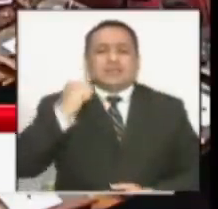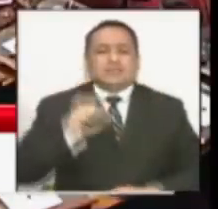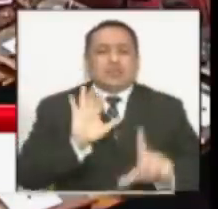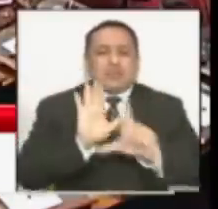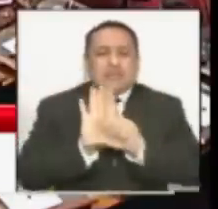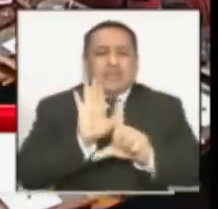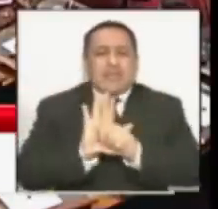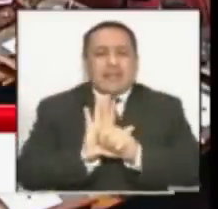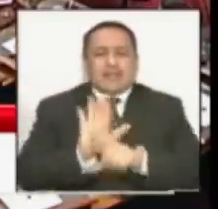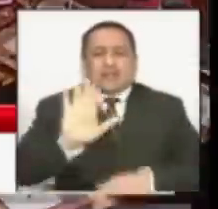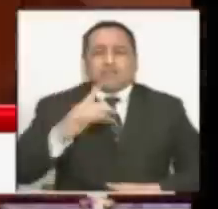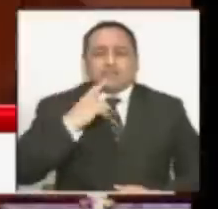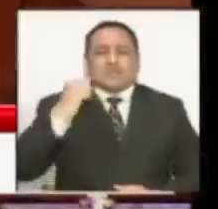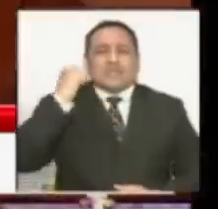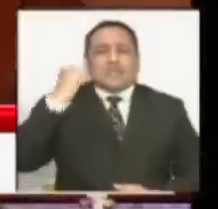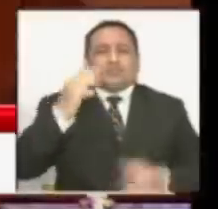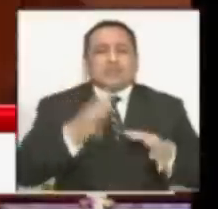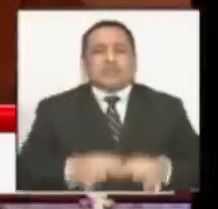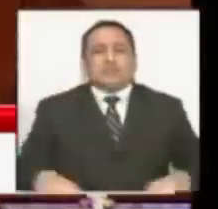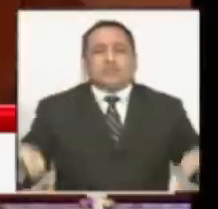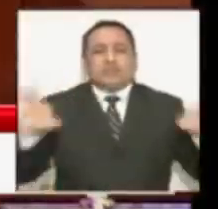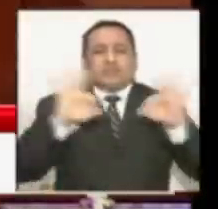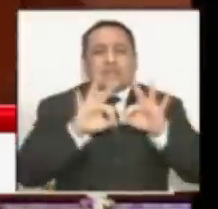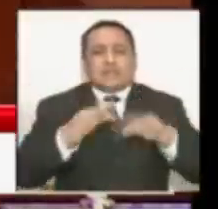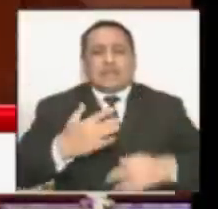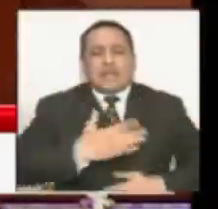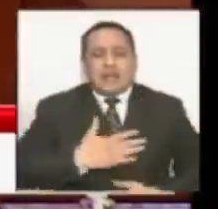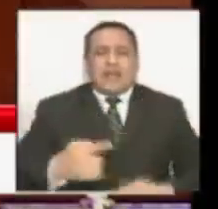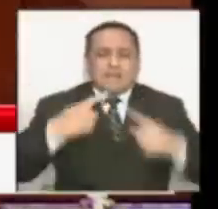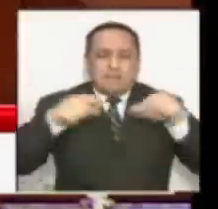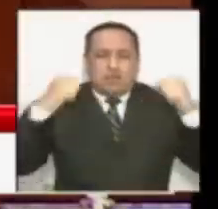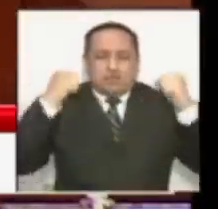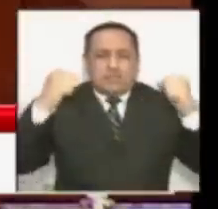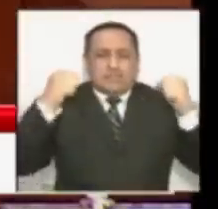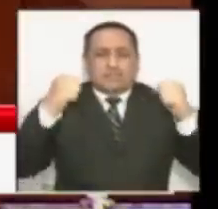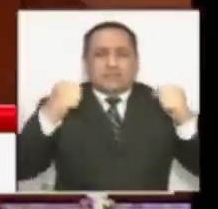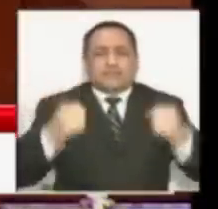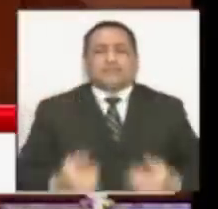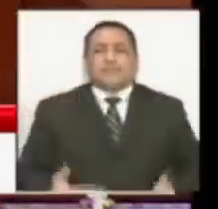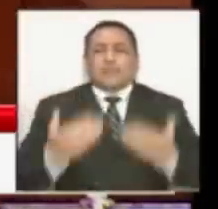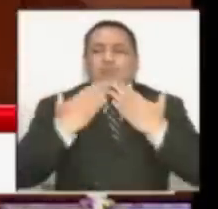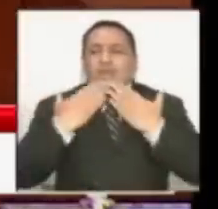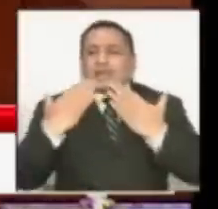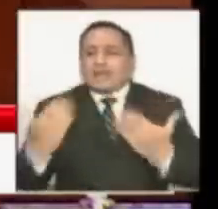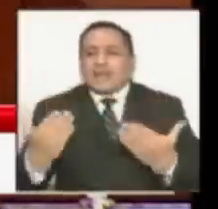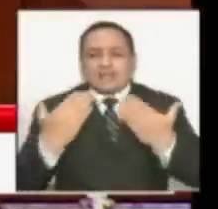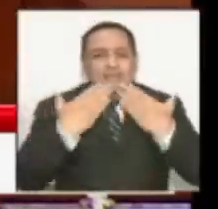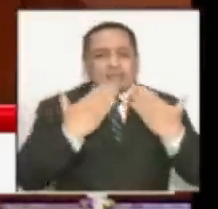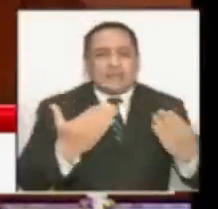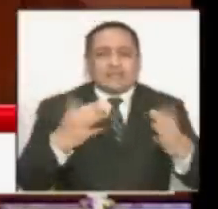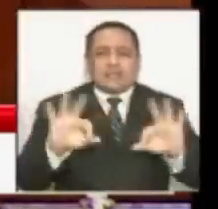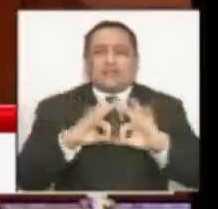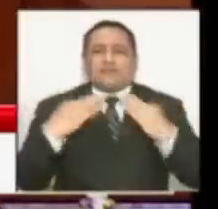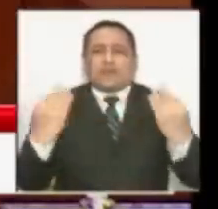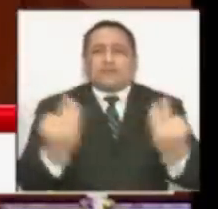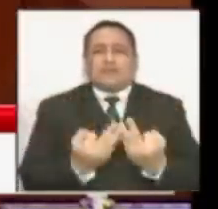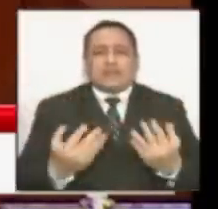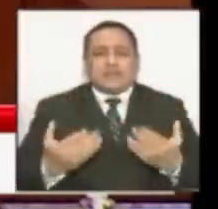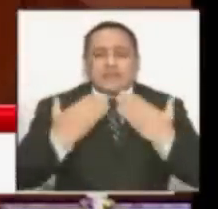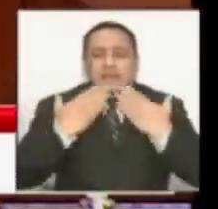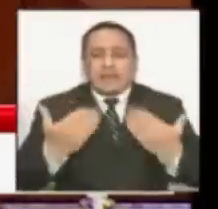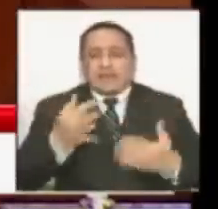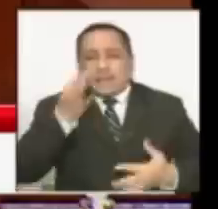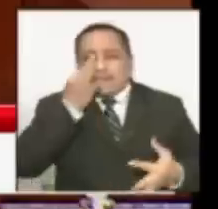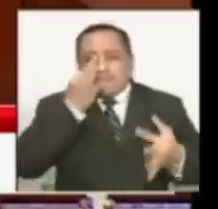legítimo del derecho fundamental a la protesta. Agradezco a sus familiares, agradezco la presencia